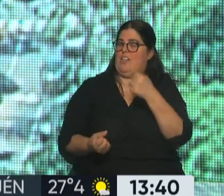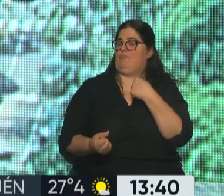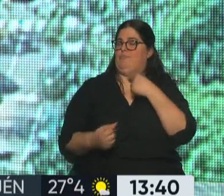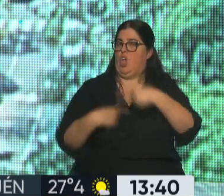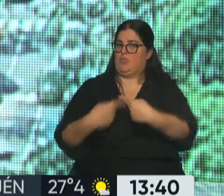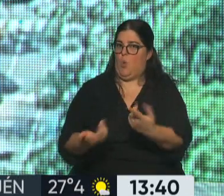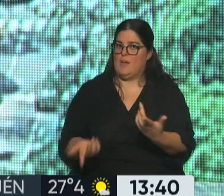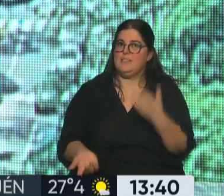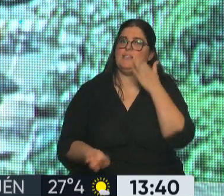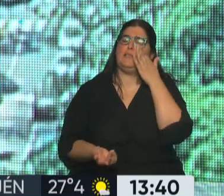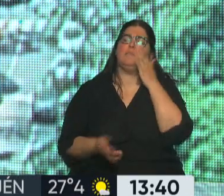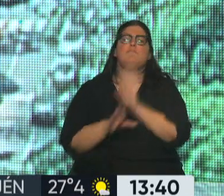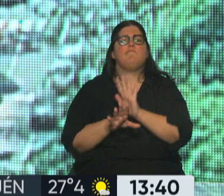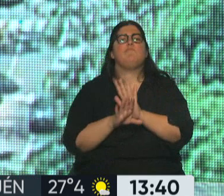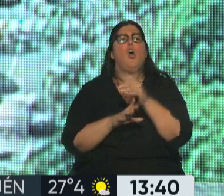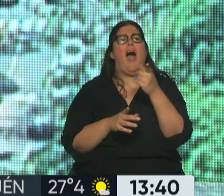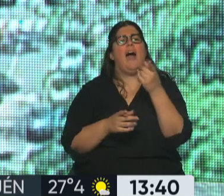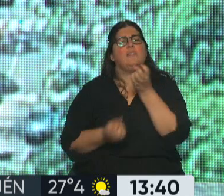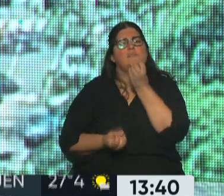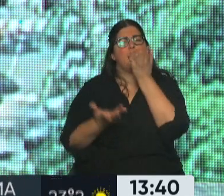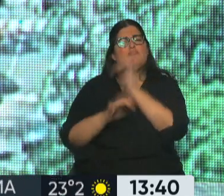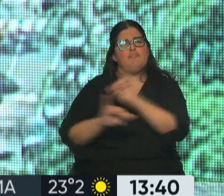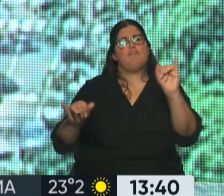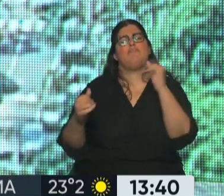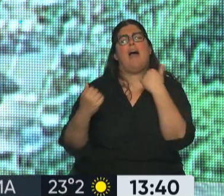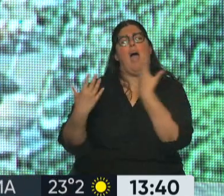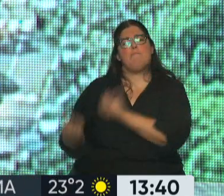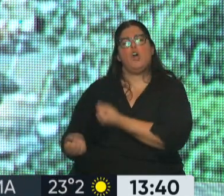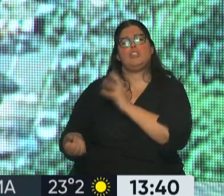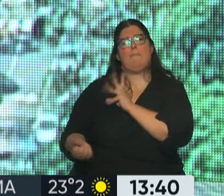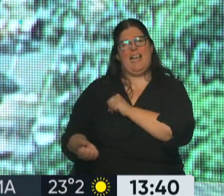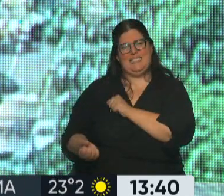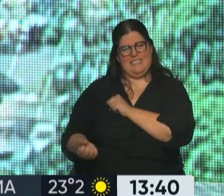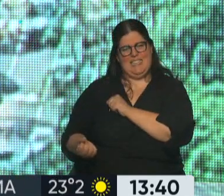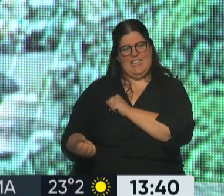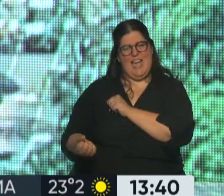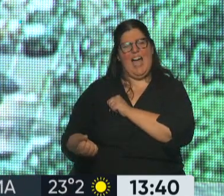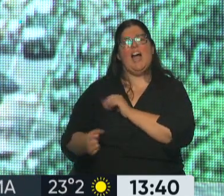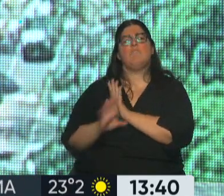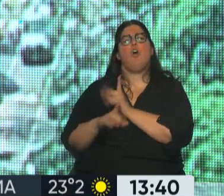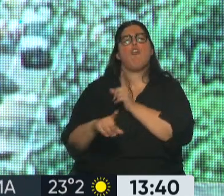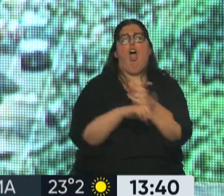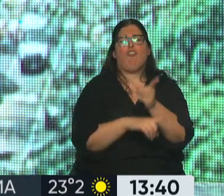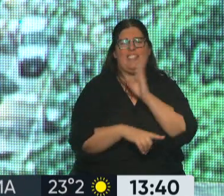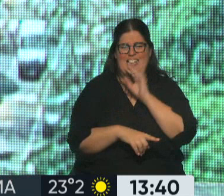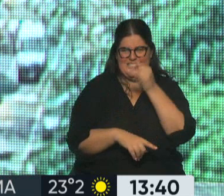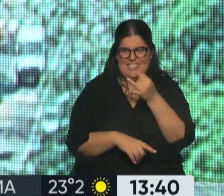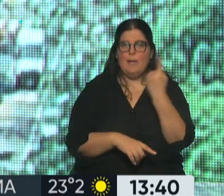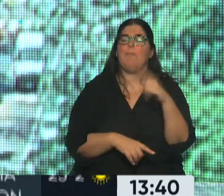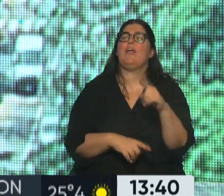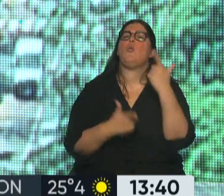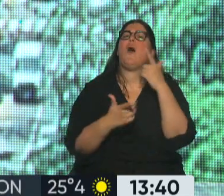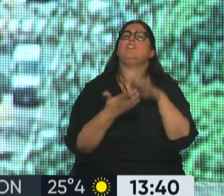los pronunciamientos generales de apoyo al pueblo palestino en contra de Israel hay todavía se se ve una falta de respuesta